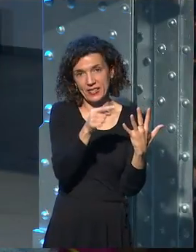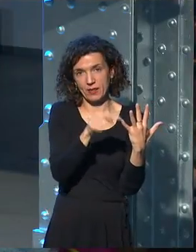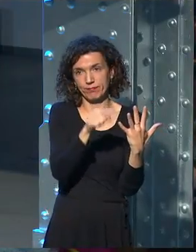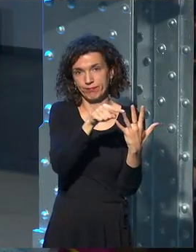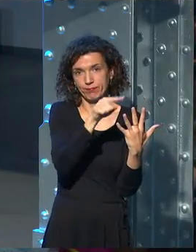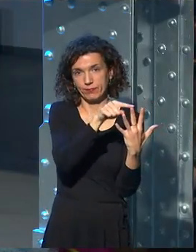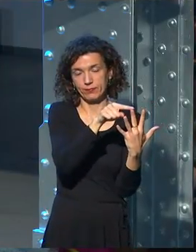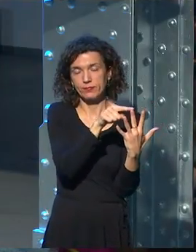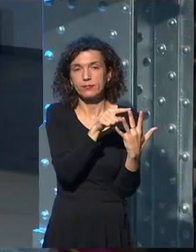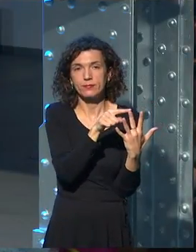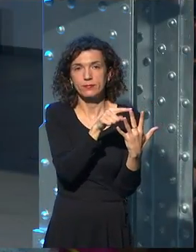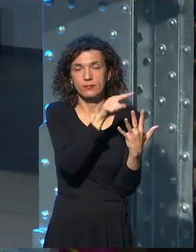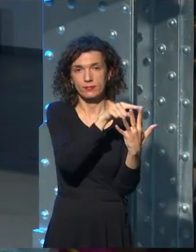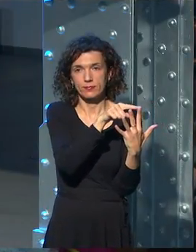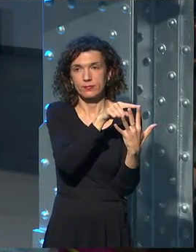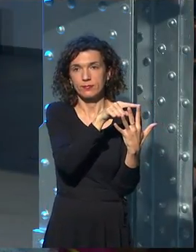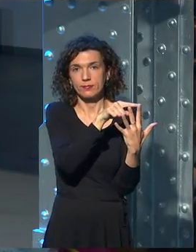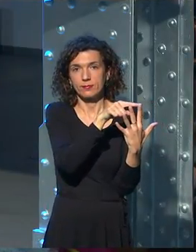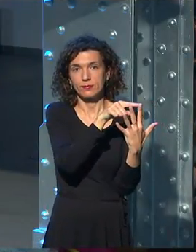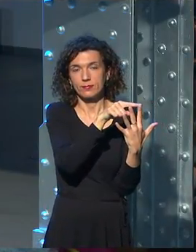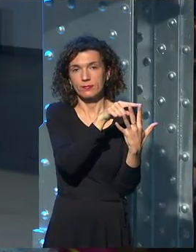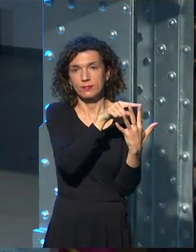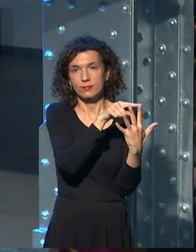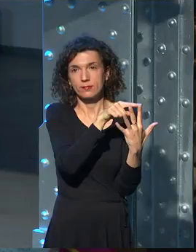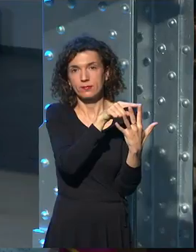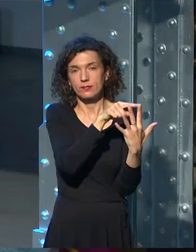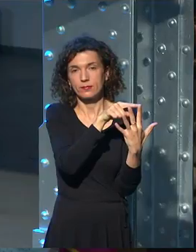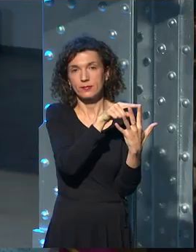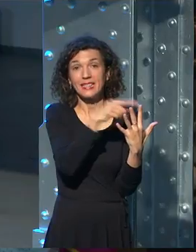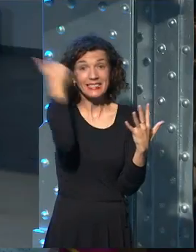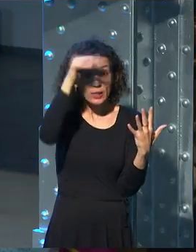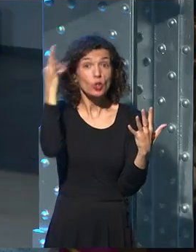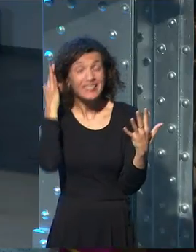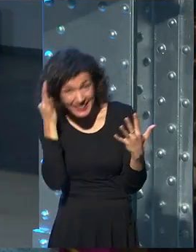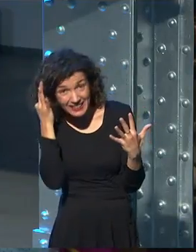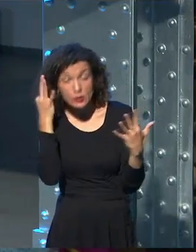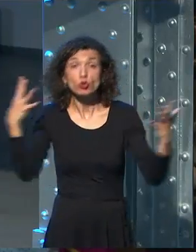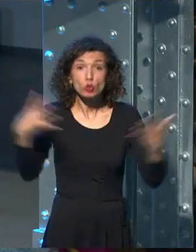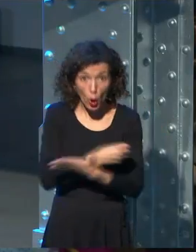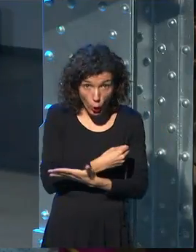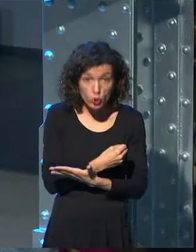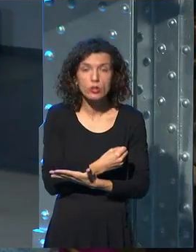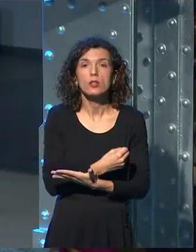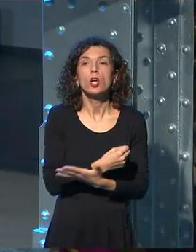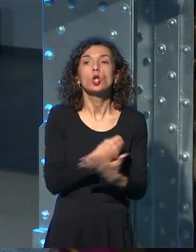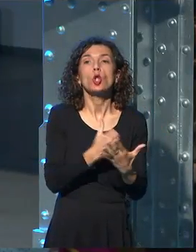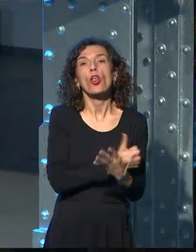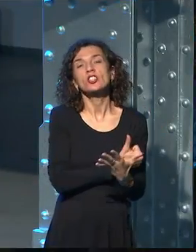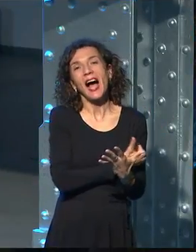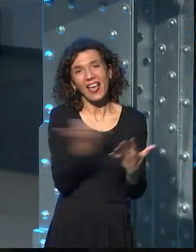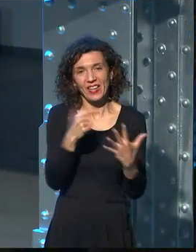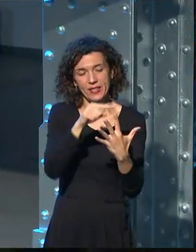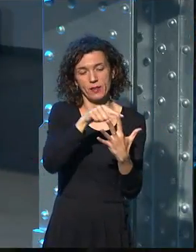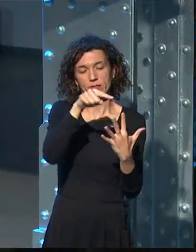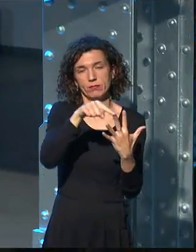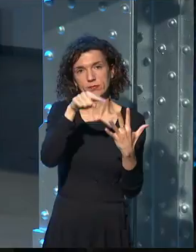llegáis al extremo, tenéis que volver para el otro lado. Ya. Vale, chicos y chicas, todos, 2 a la derecha. Ahora,